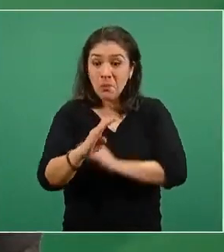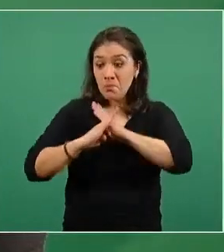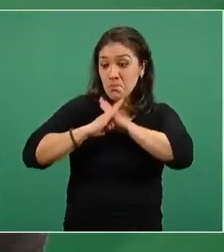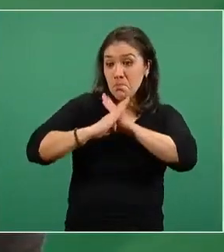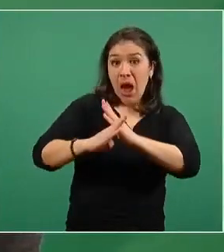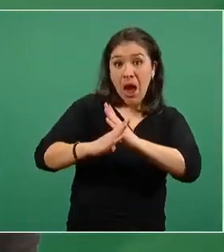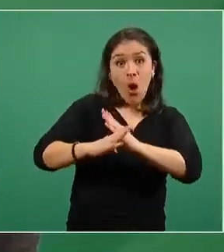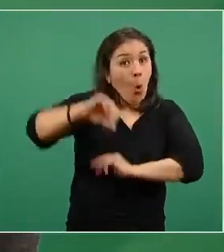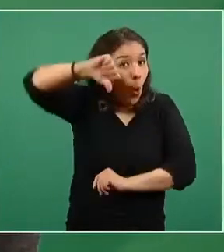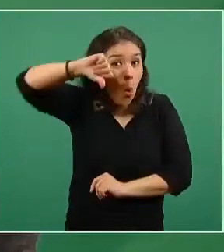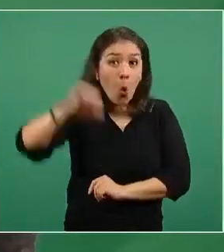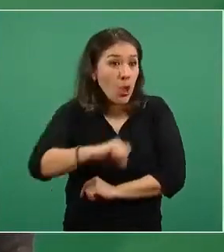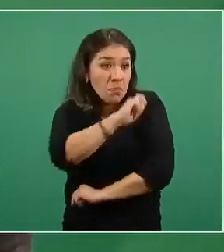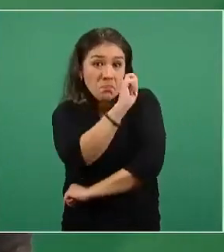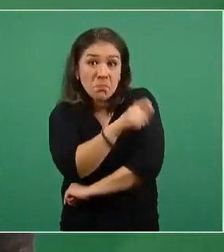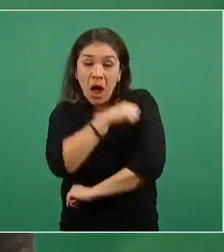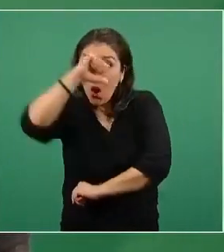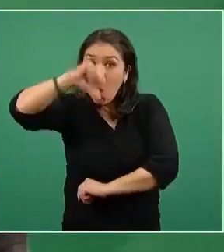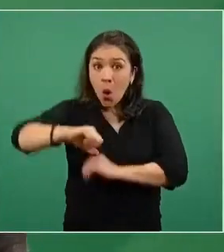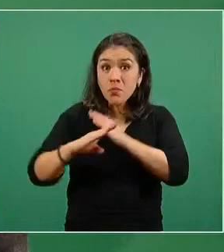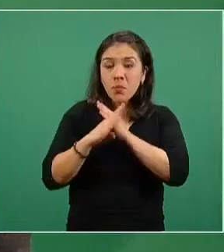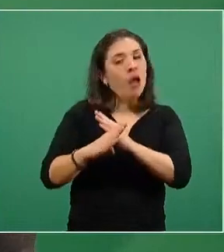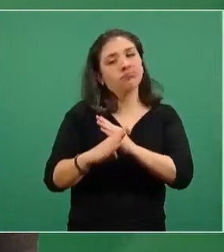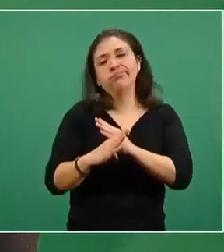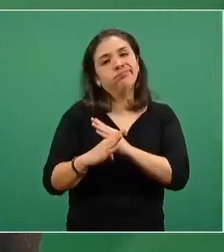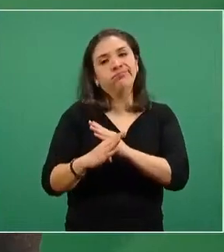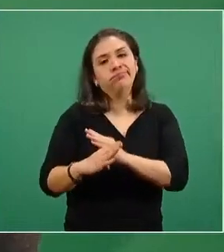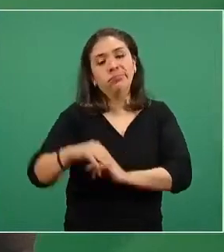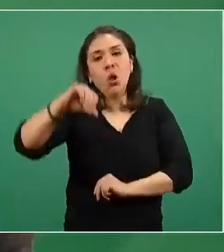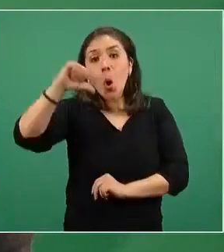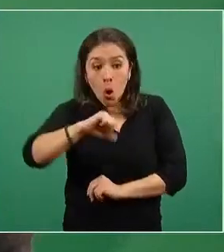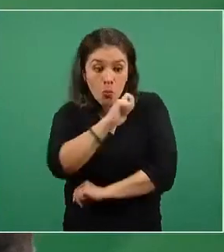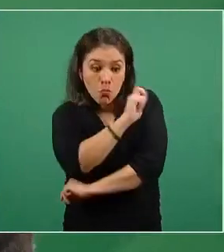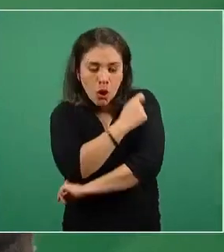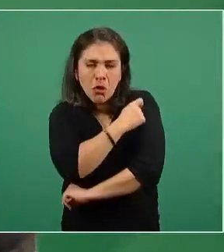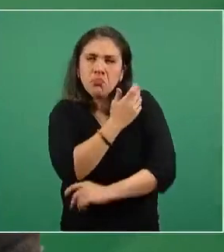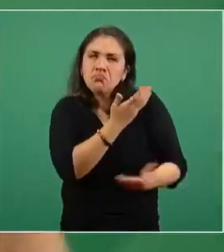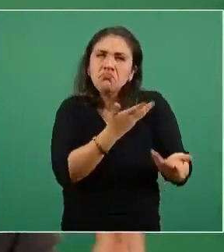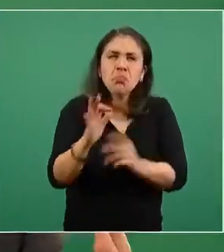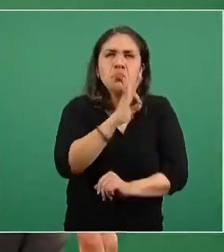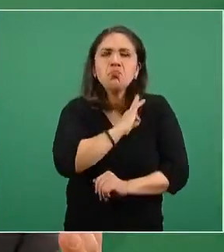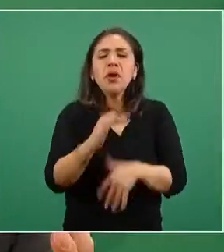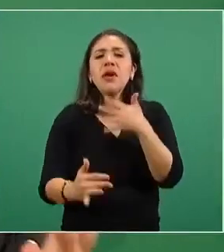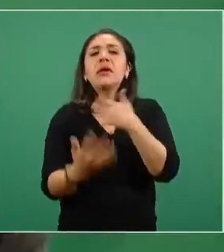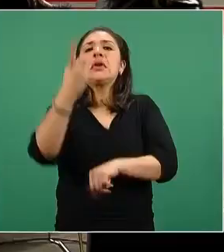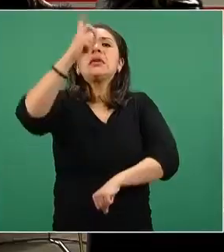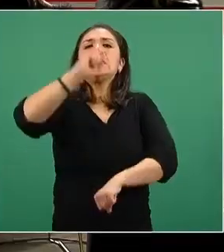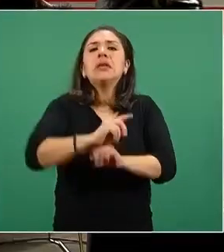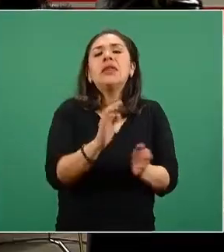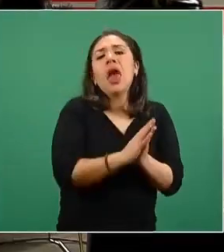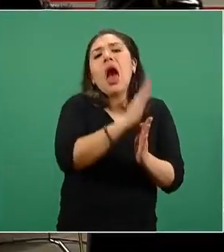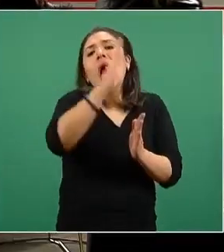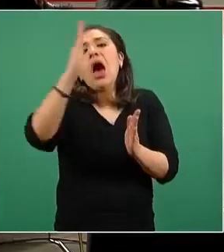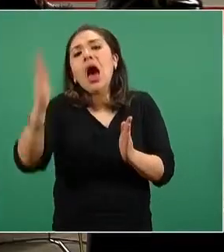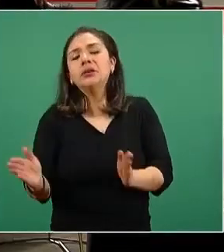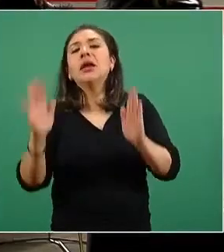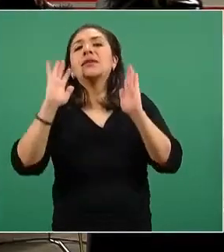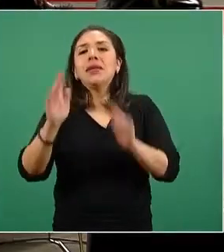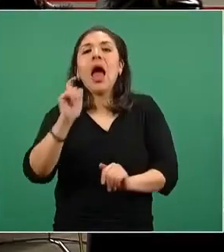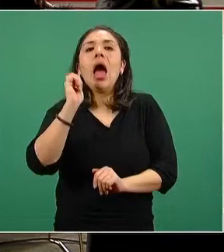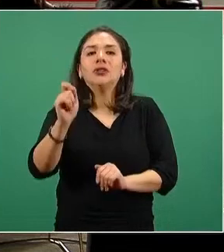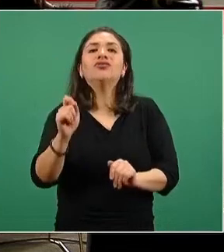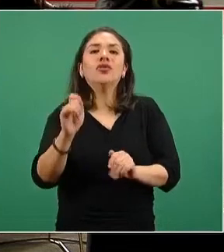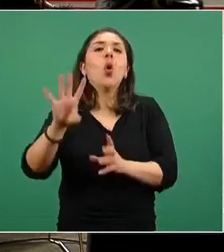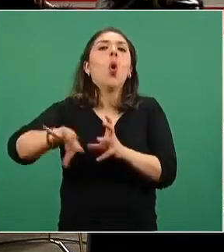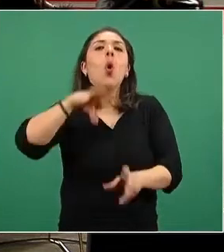inmunidad inmediatamente. Hoy se pone la vacuna y se estima que en promedio 15 días después ya se alcanza los